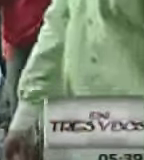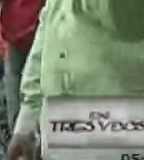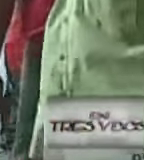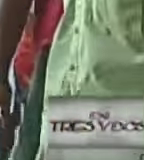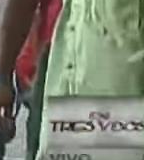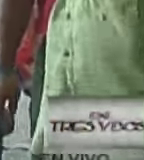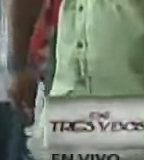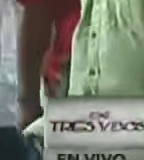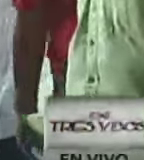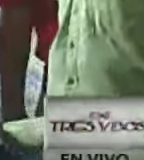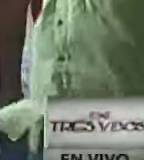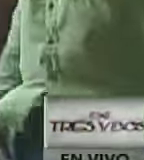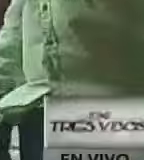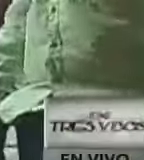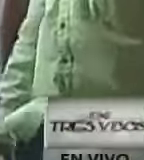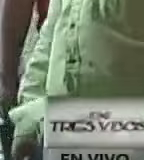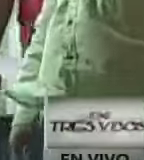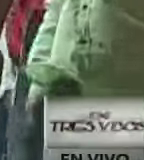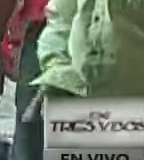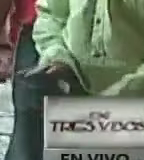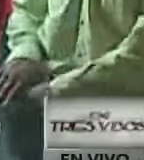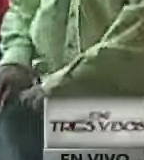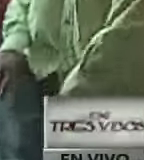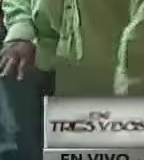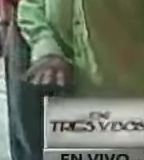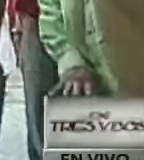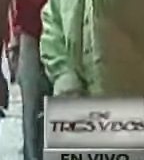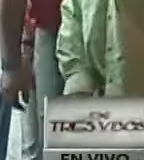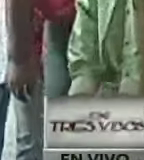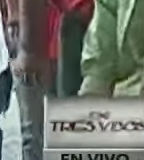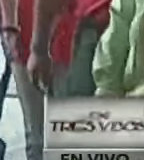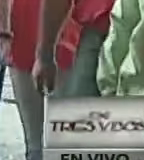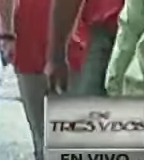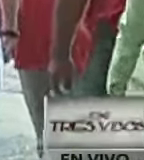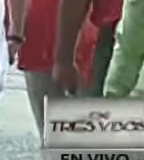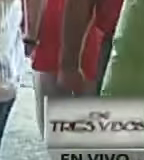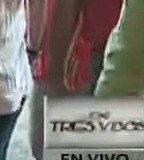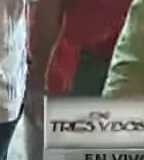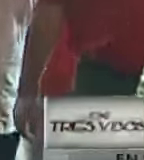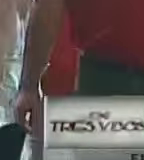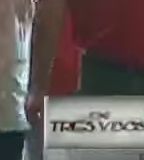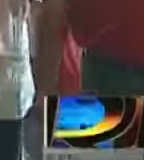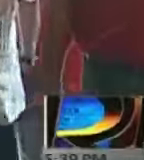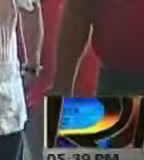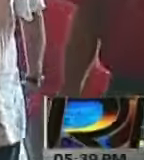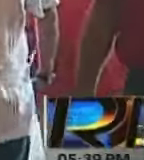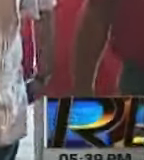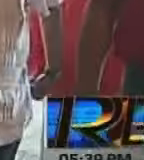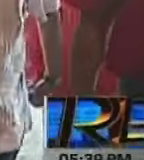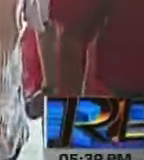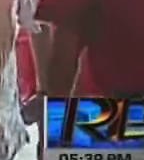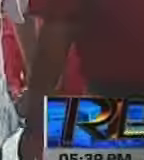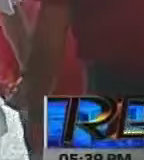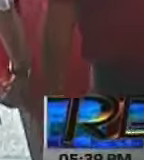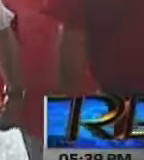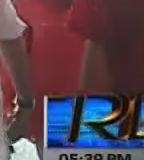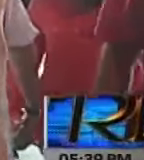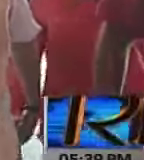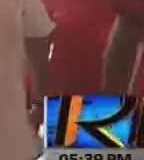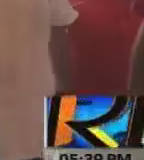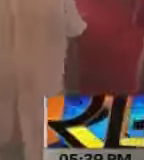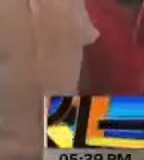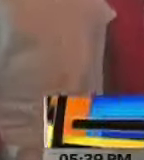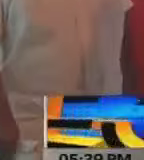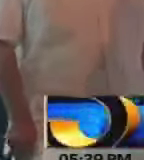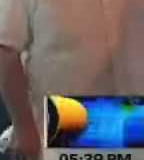al complejo petroquímico Ana María Campos, que está ubicado en la costa oriental del lago,